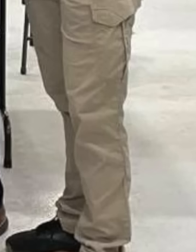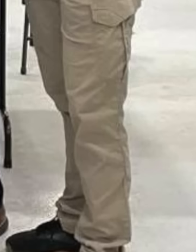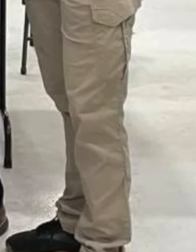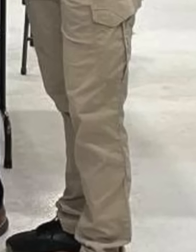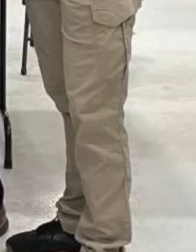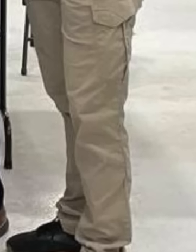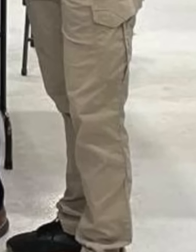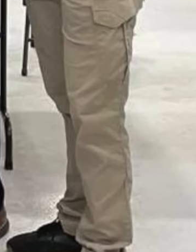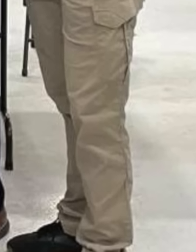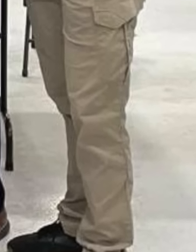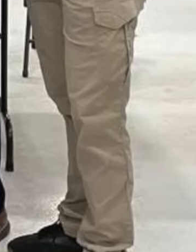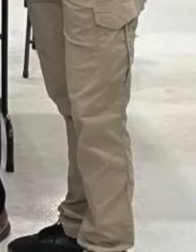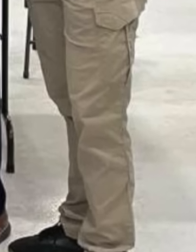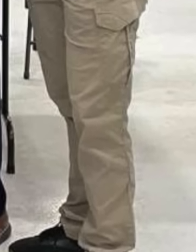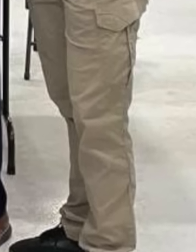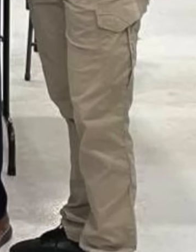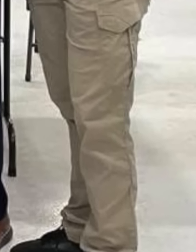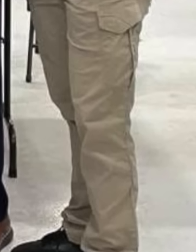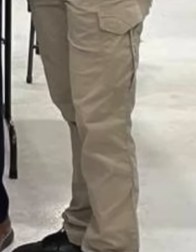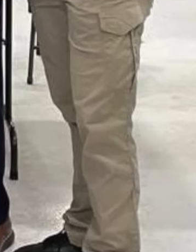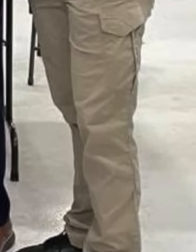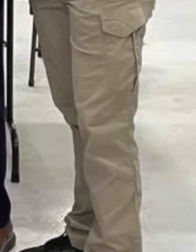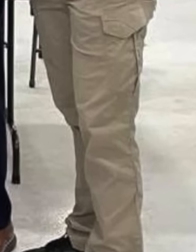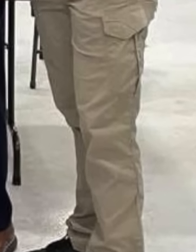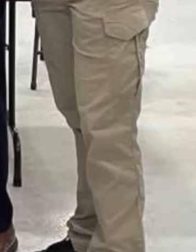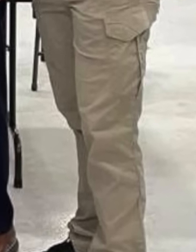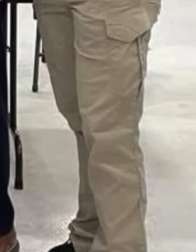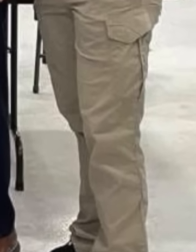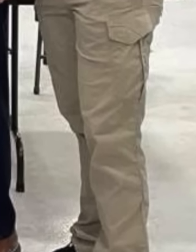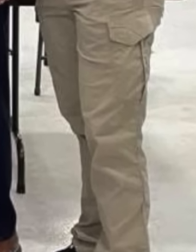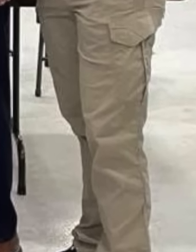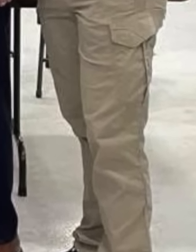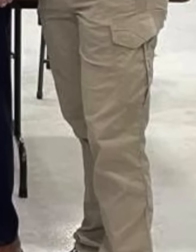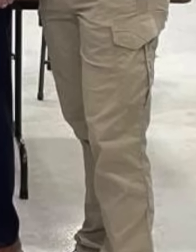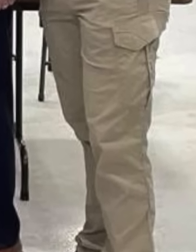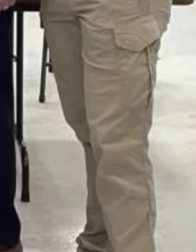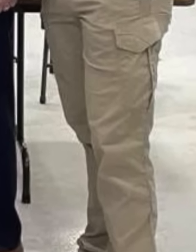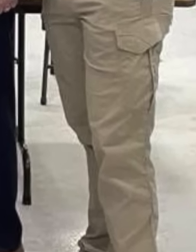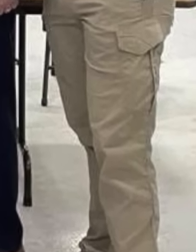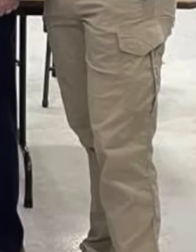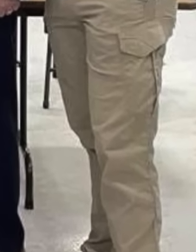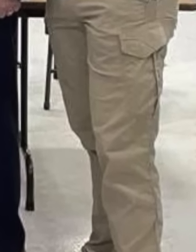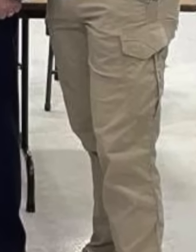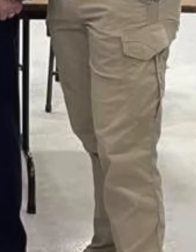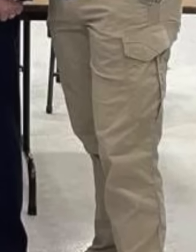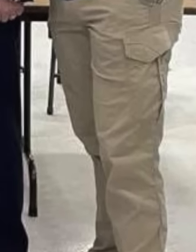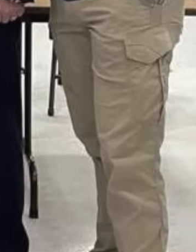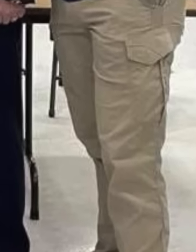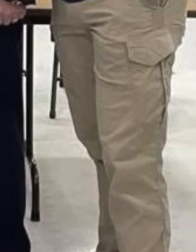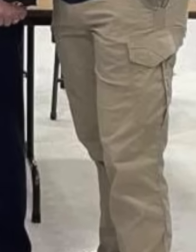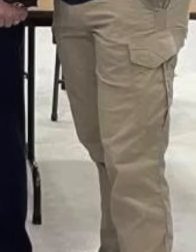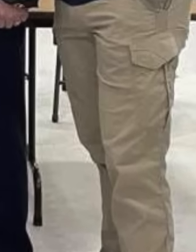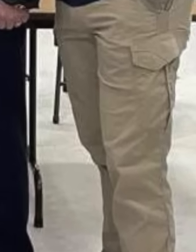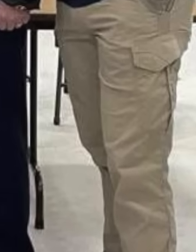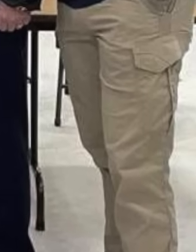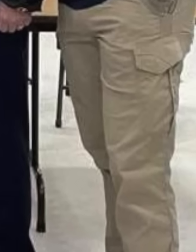A raíz de los hechos recientes en Venezuela, donde el gobierno de Estados Unidos llevó a cabo una intervención directa que derivó